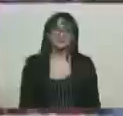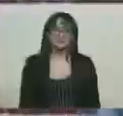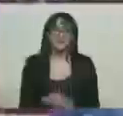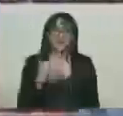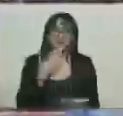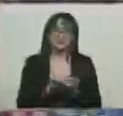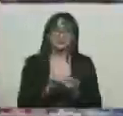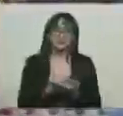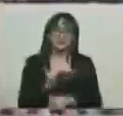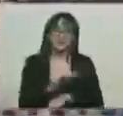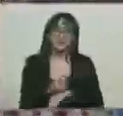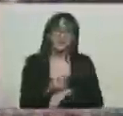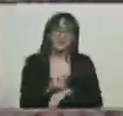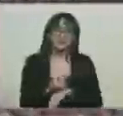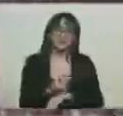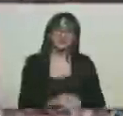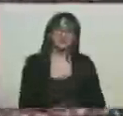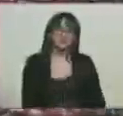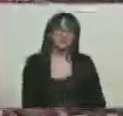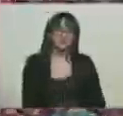¡Gracias, Monagas!